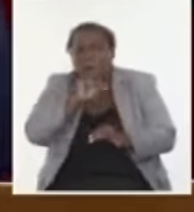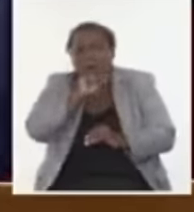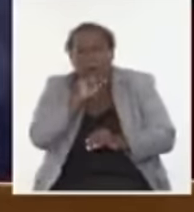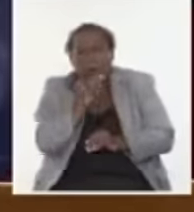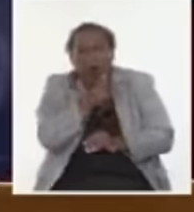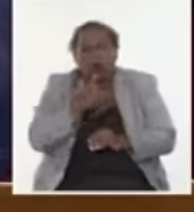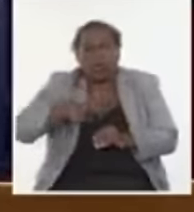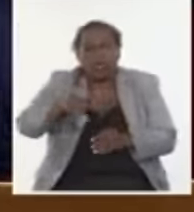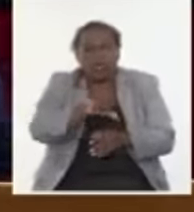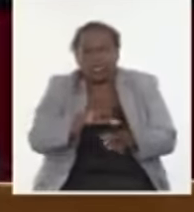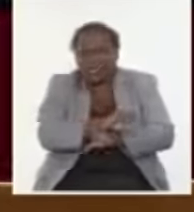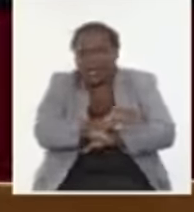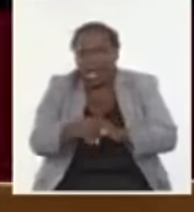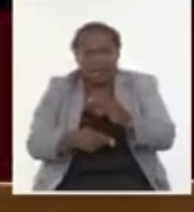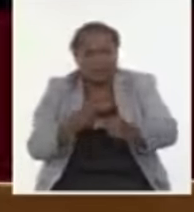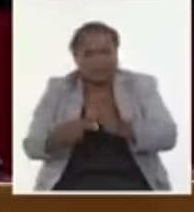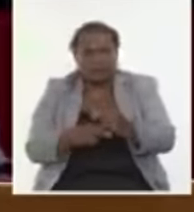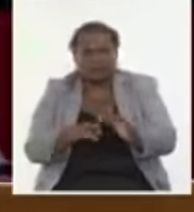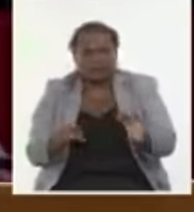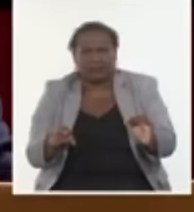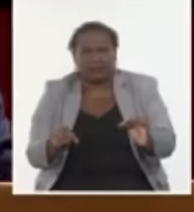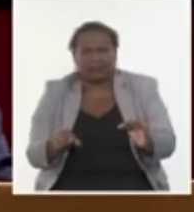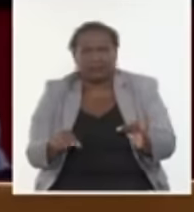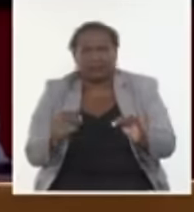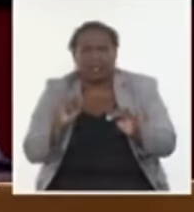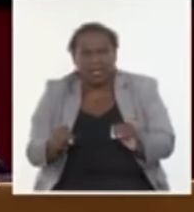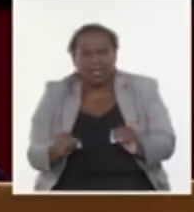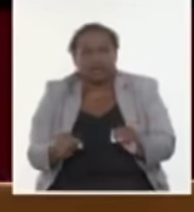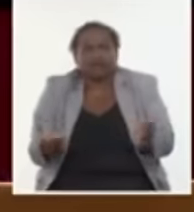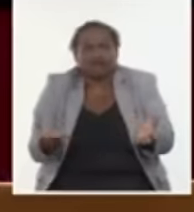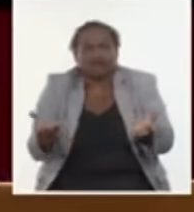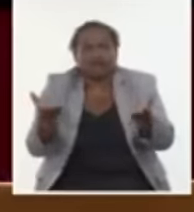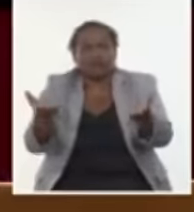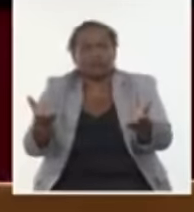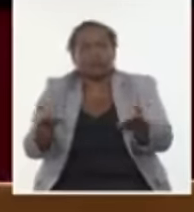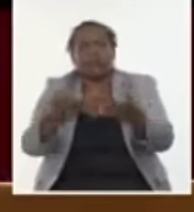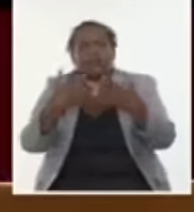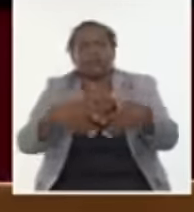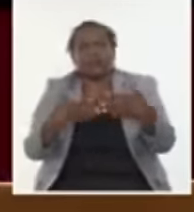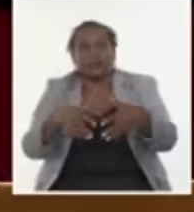productos que anunciamos. Y esto es para estimular la producción nacional.